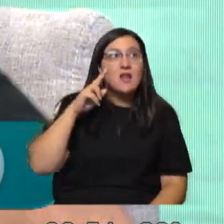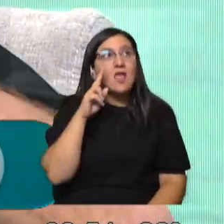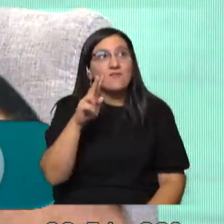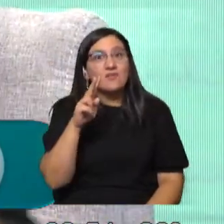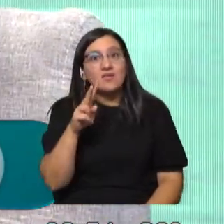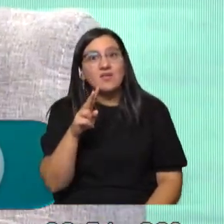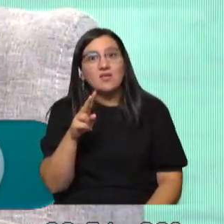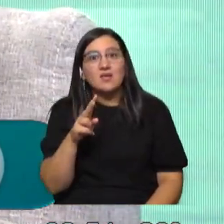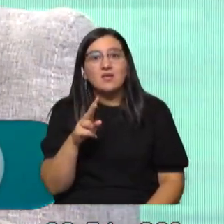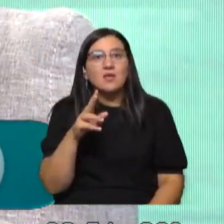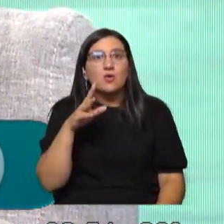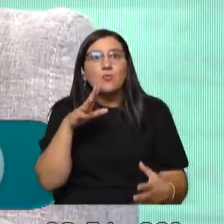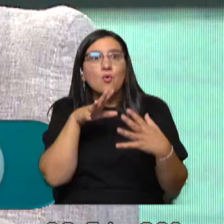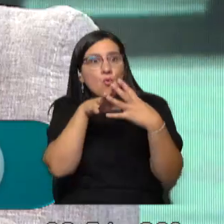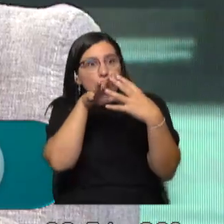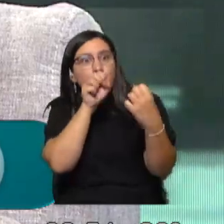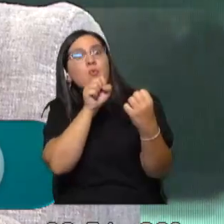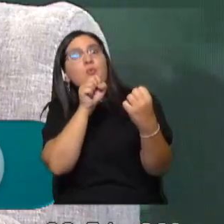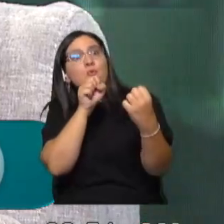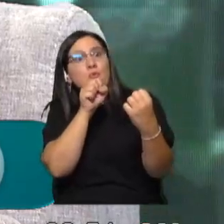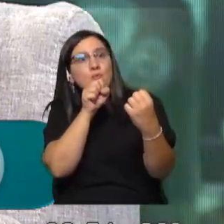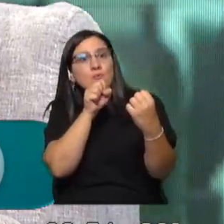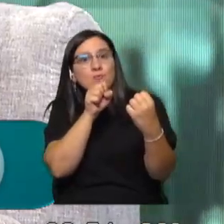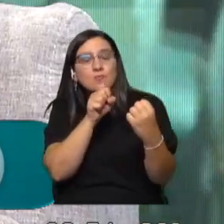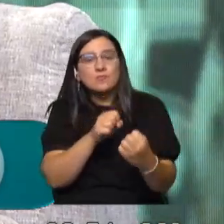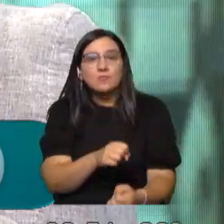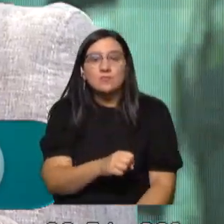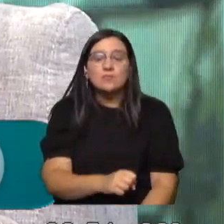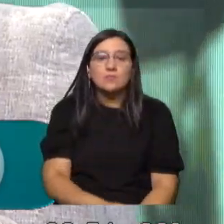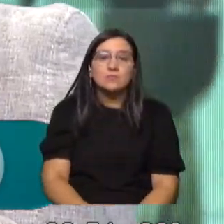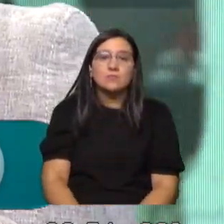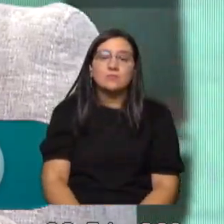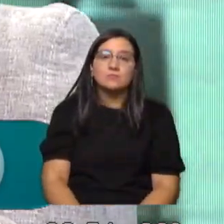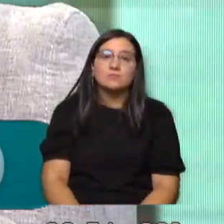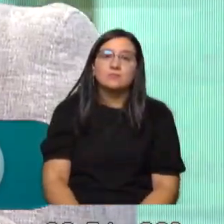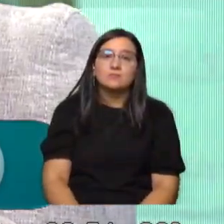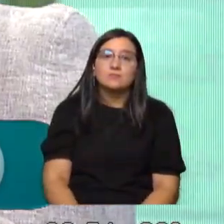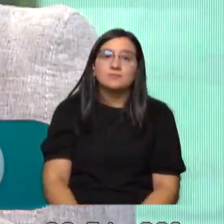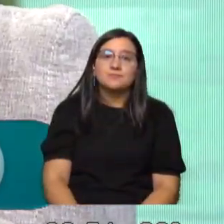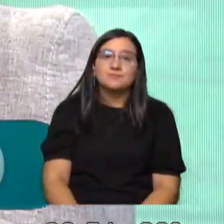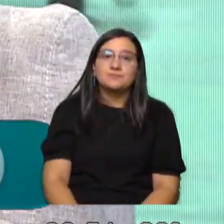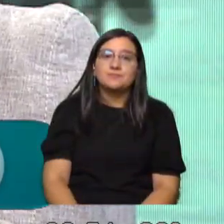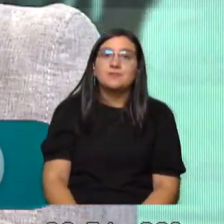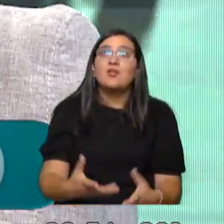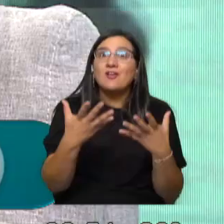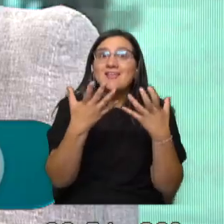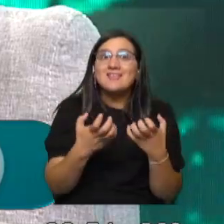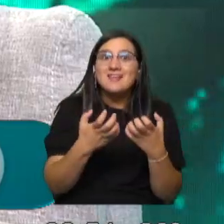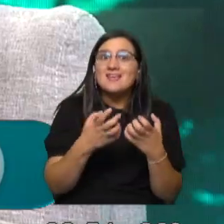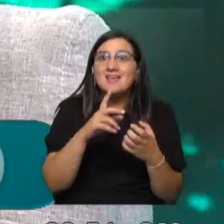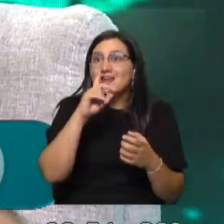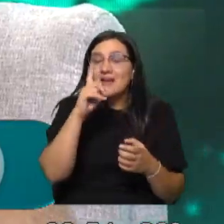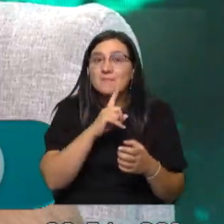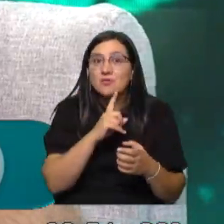que te digo, se pega el viaje, porque es un viaje tremendo, hipnótico y tremendo, y lo que quiere es